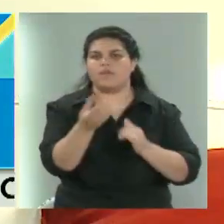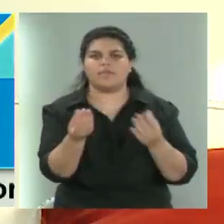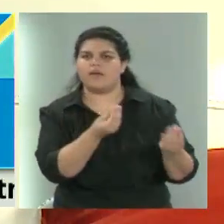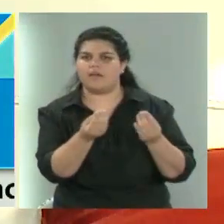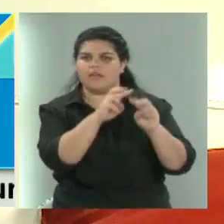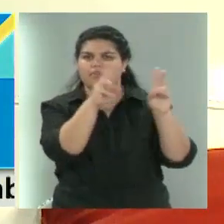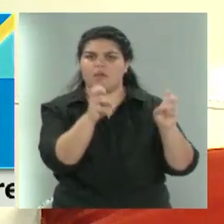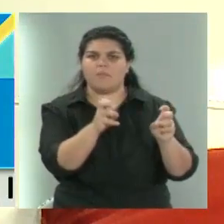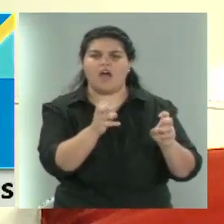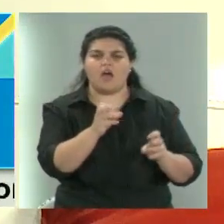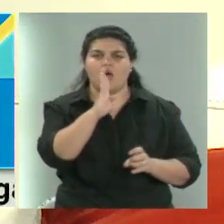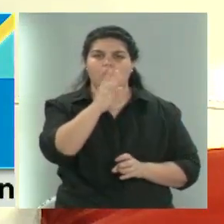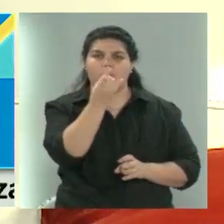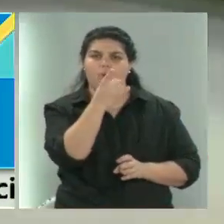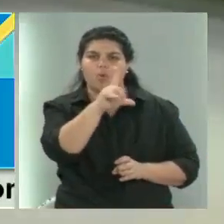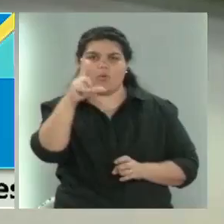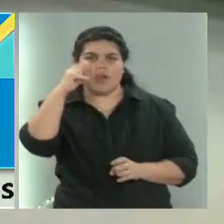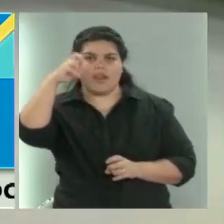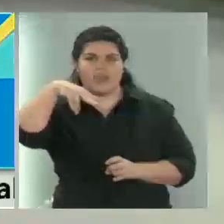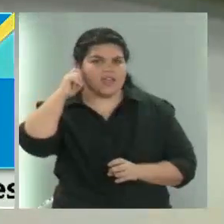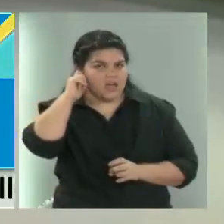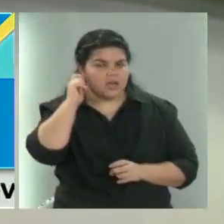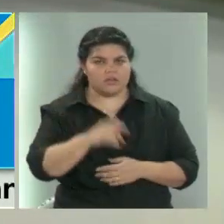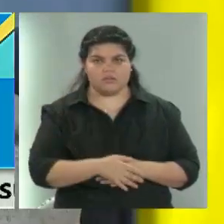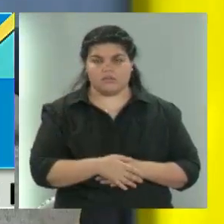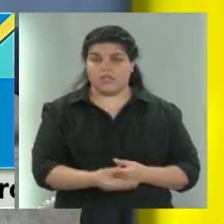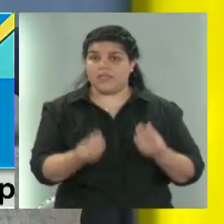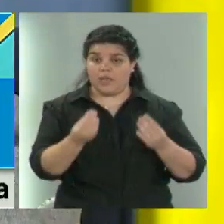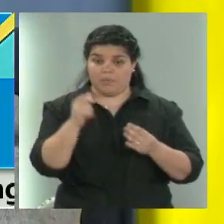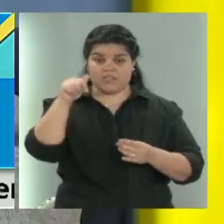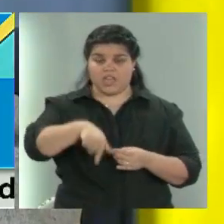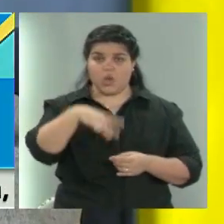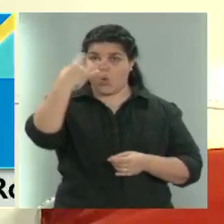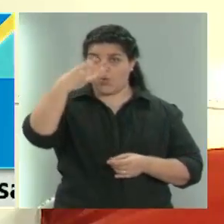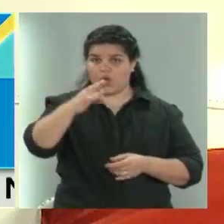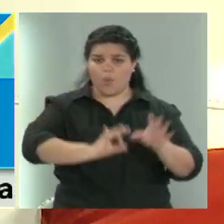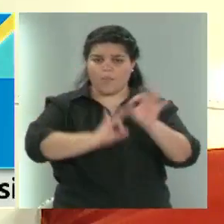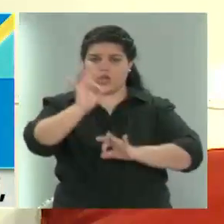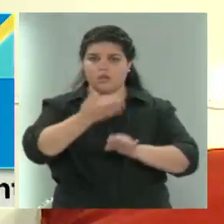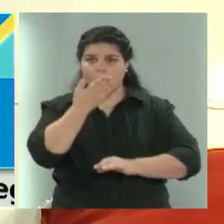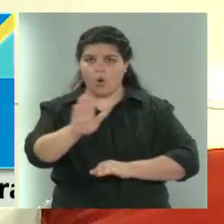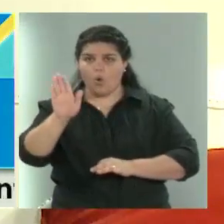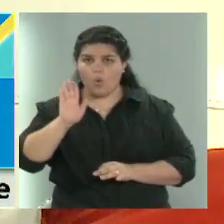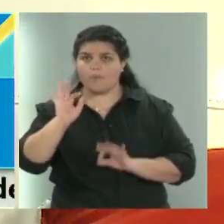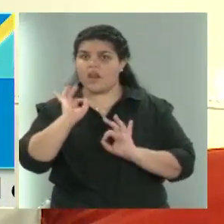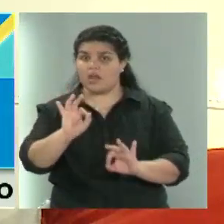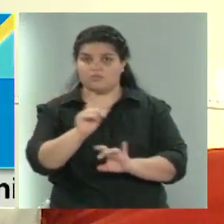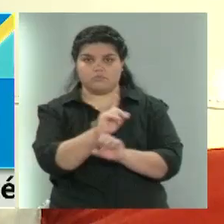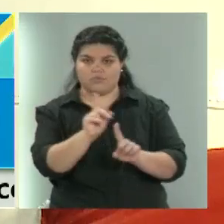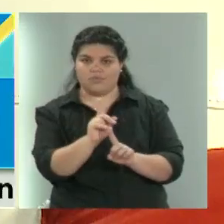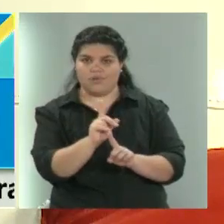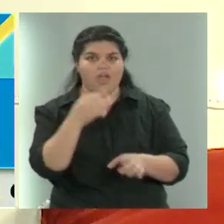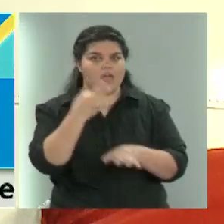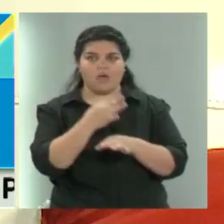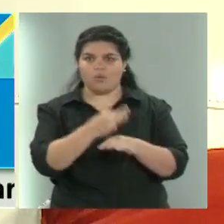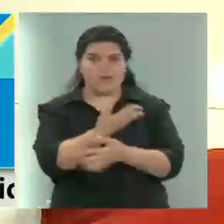No fue solamente el hecho de cumplir con el proyecto, ¿no? Le cambió toda la escuela. ¿Por qué? Porque primero que toda la escuela, cuando